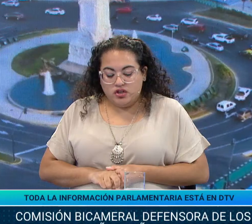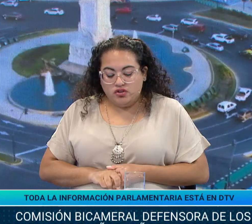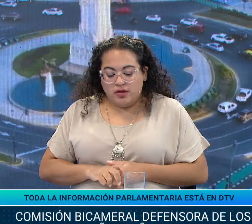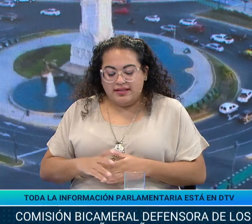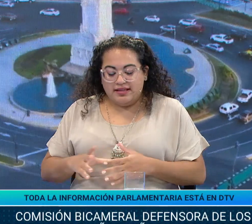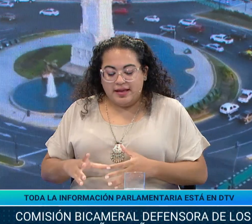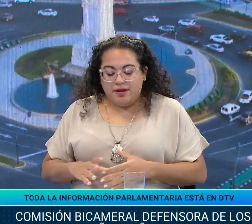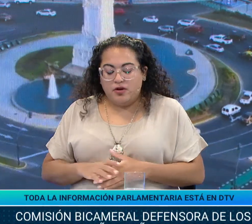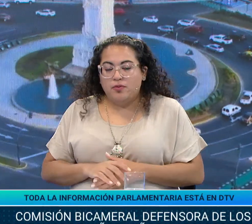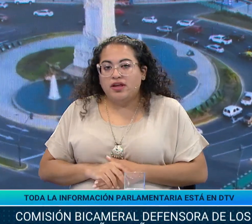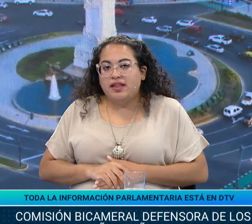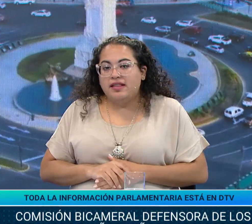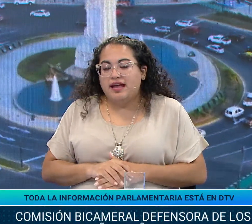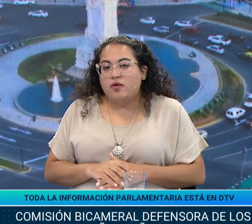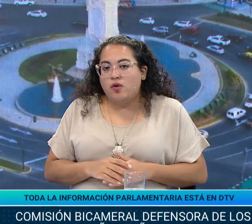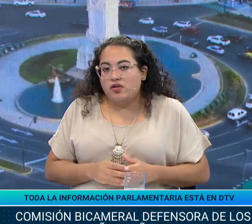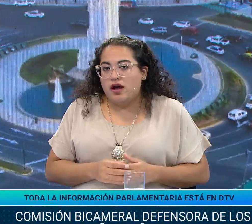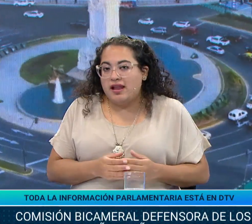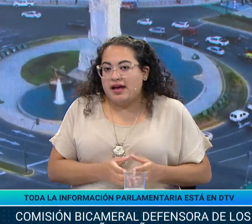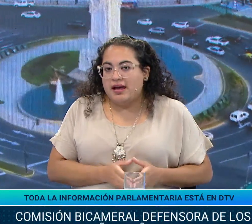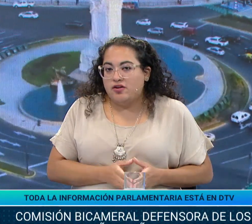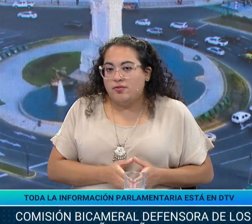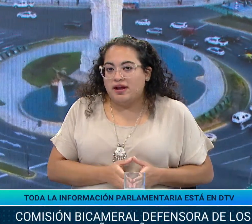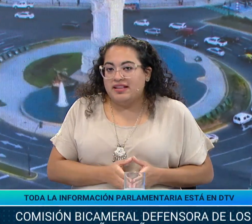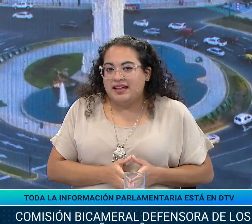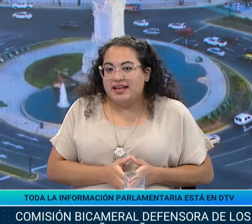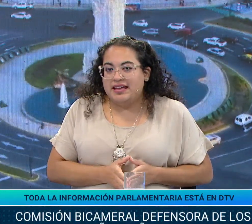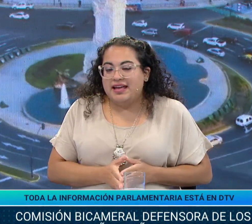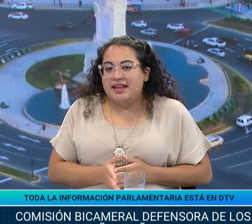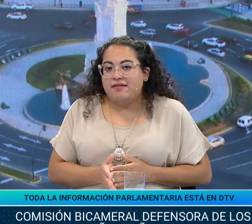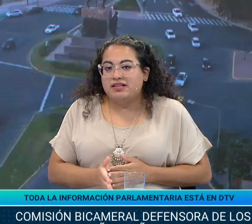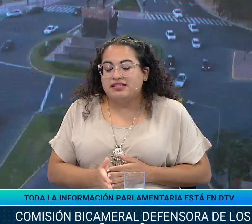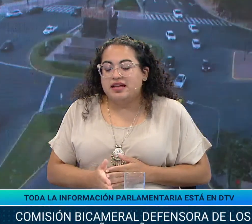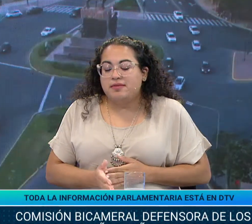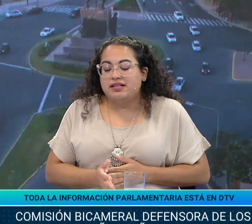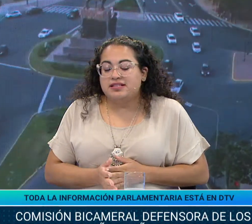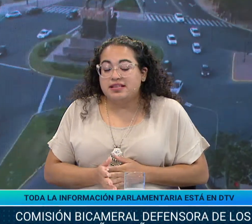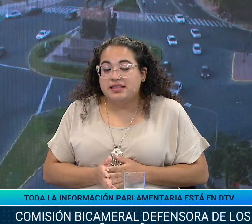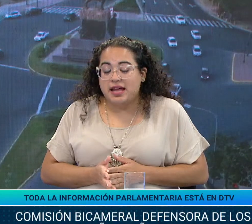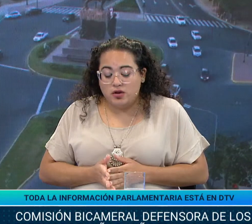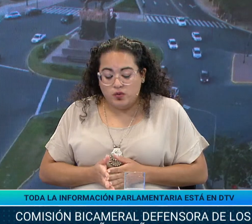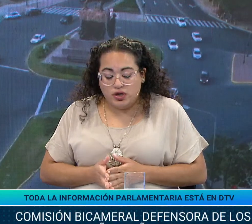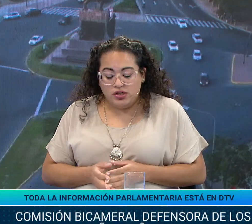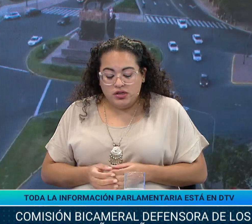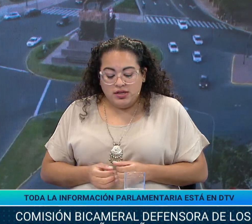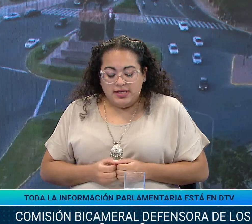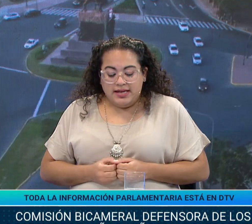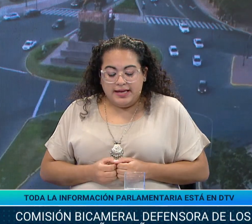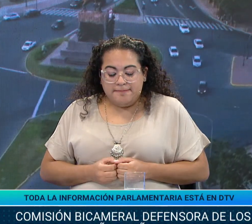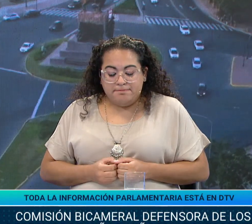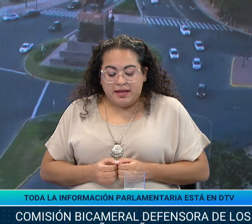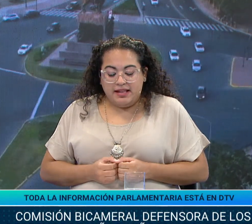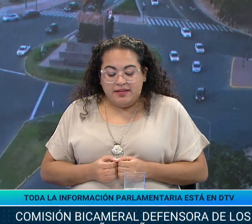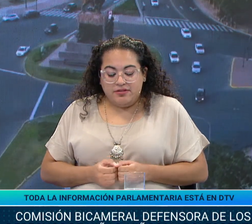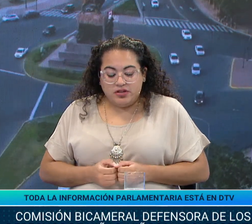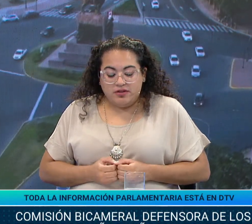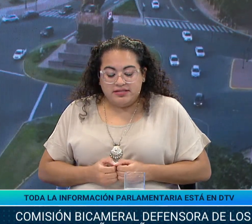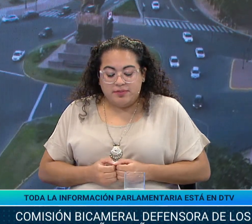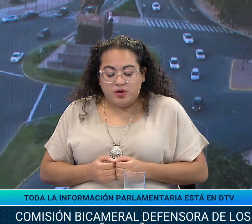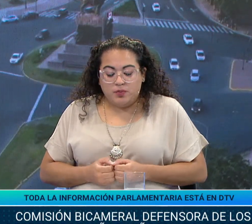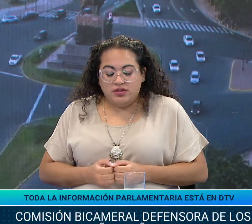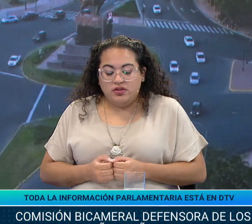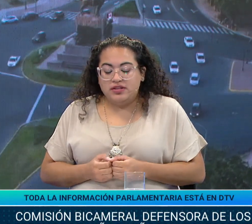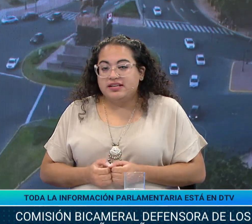comenzó toda esta etapa, ¿no? Porque de acuerdo a la norma que te leía, la 26.061, el defensor debe